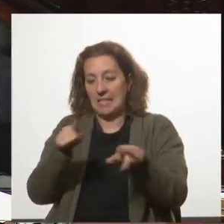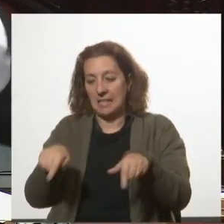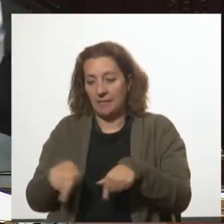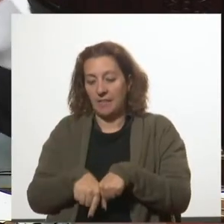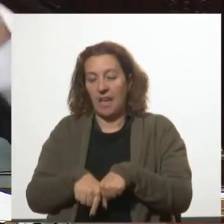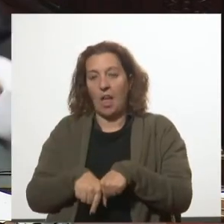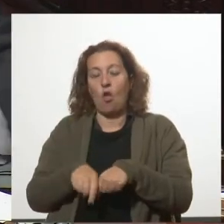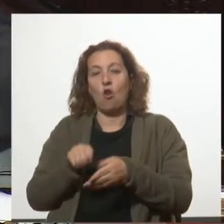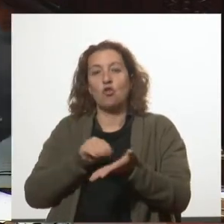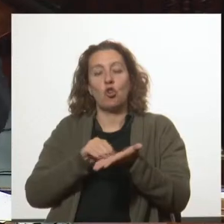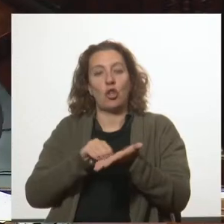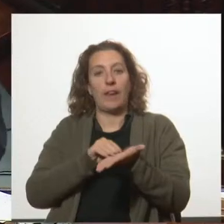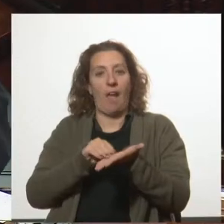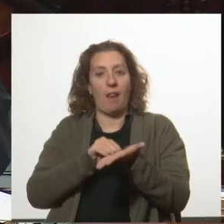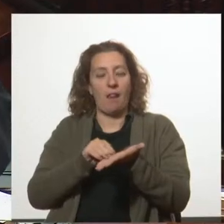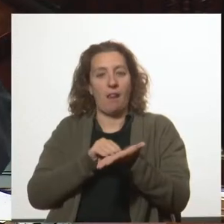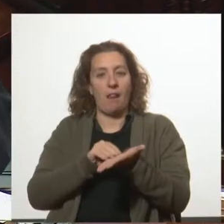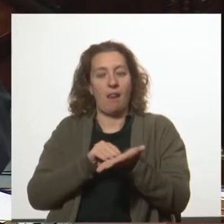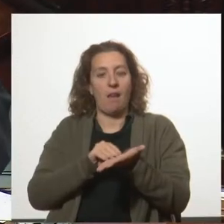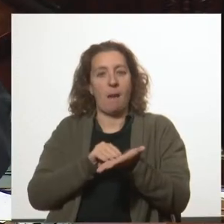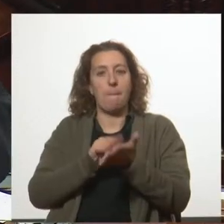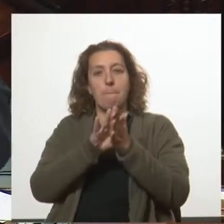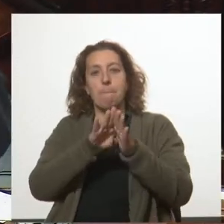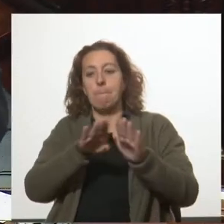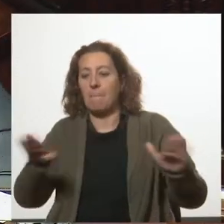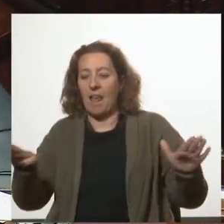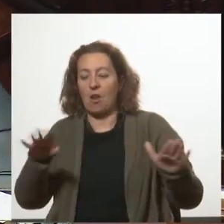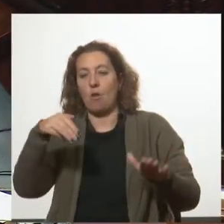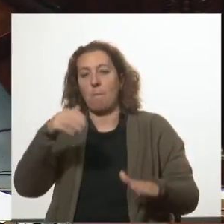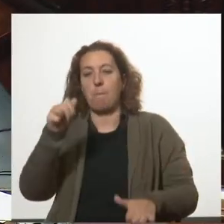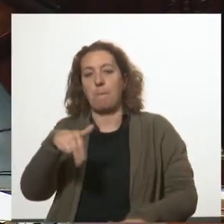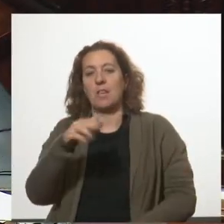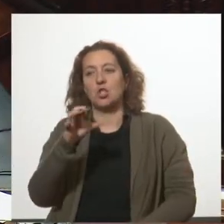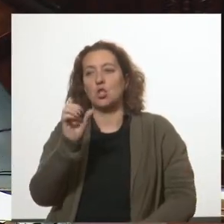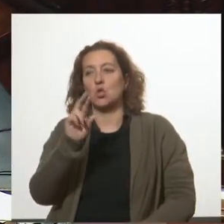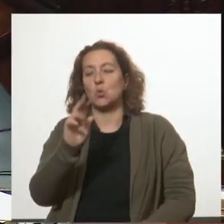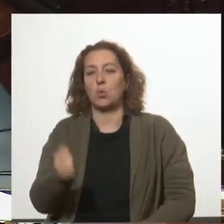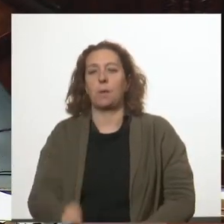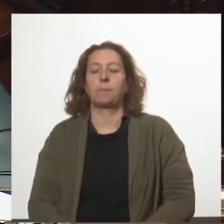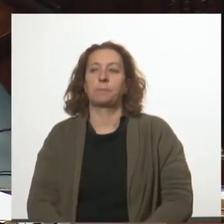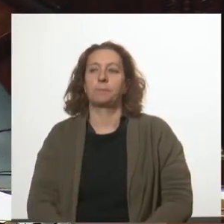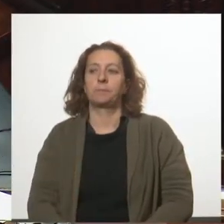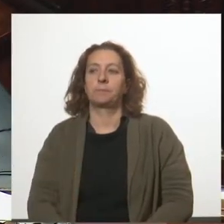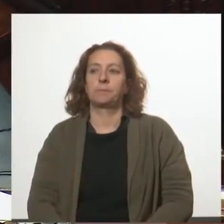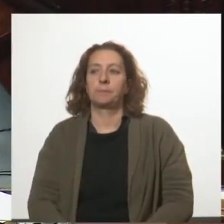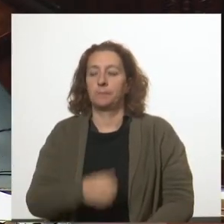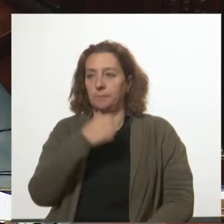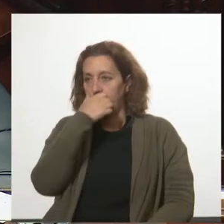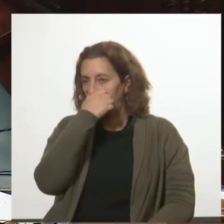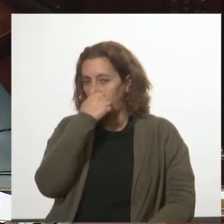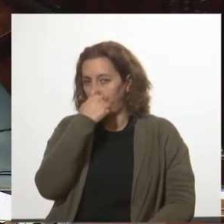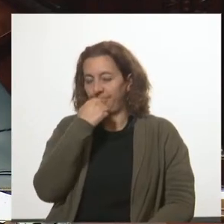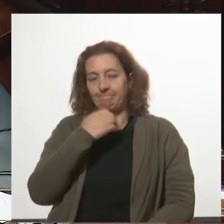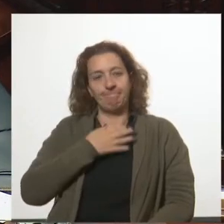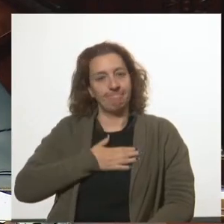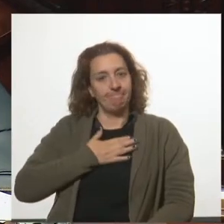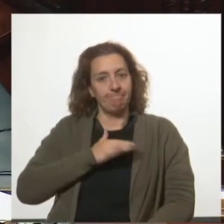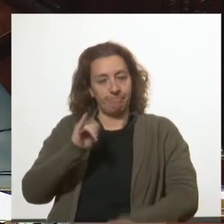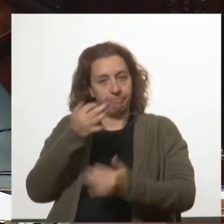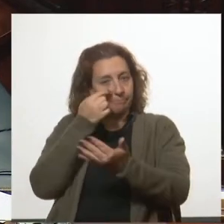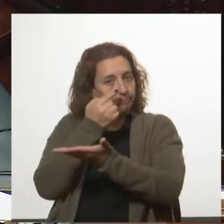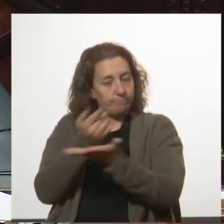exigido por la dirección nacional de catastro le dice en una redundancia clara de acuerdo a lo expuesto